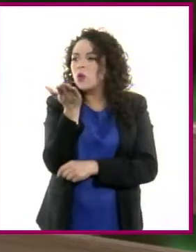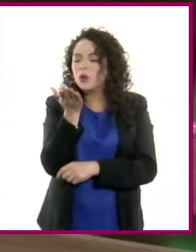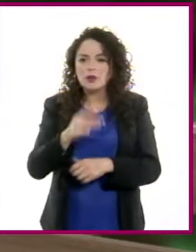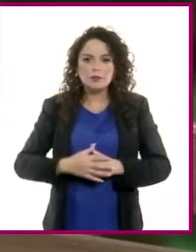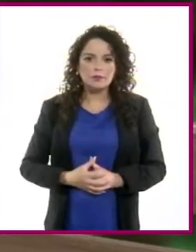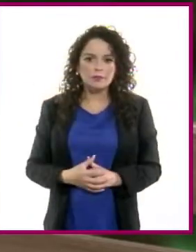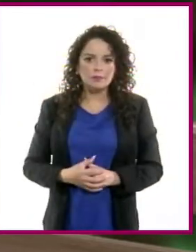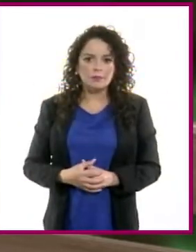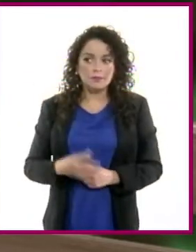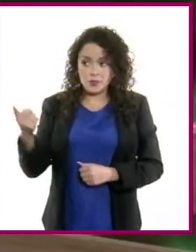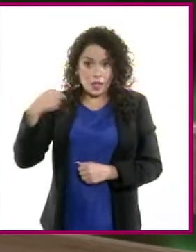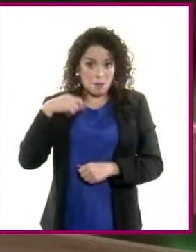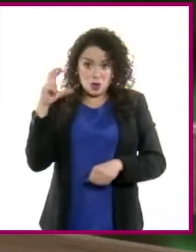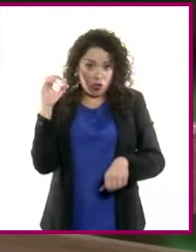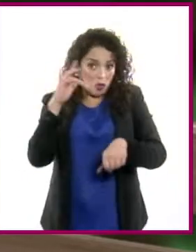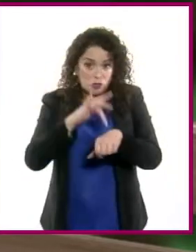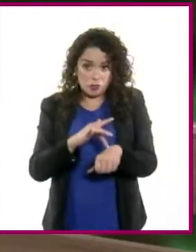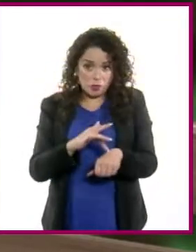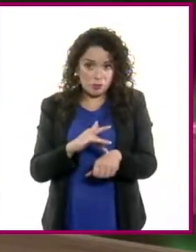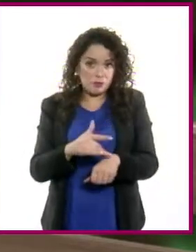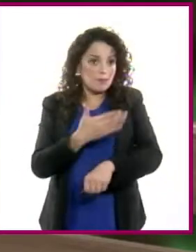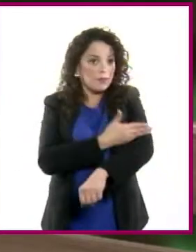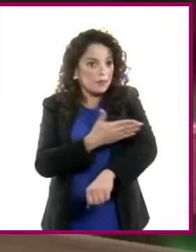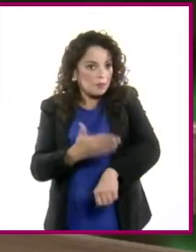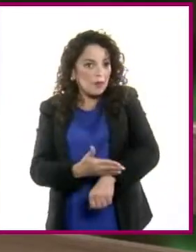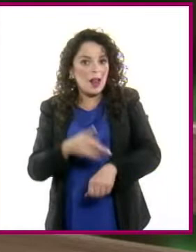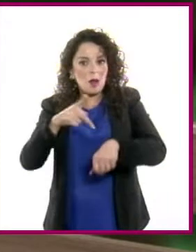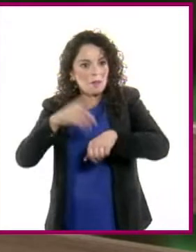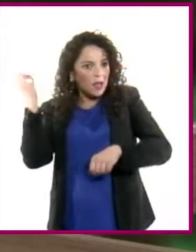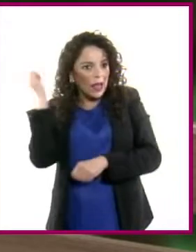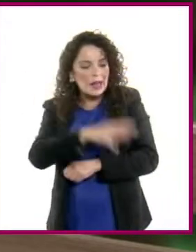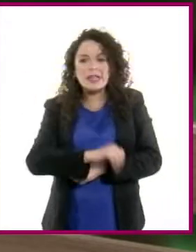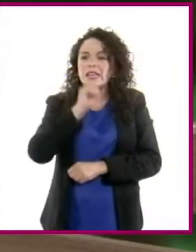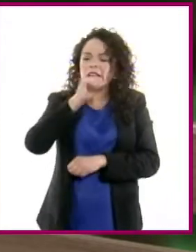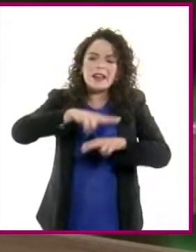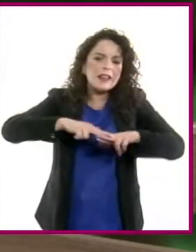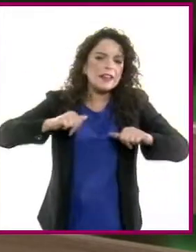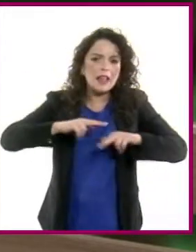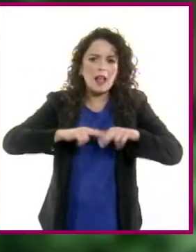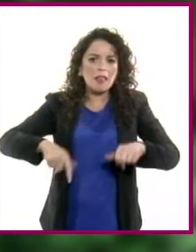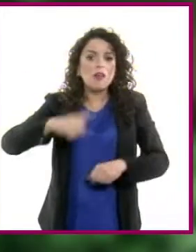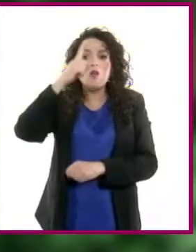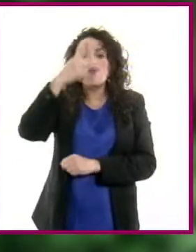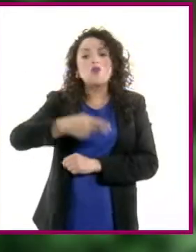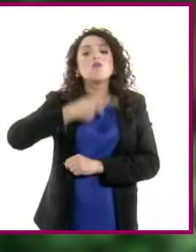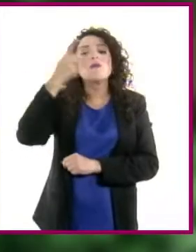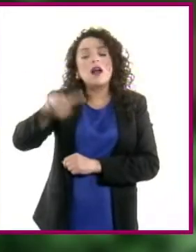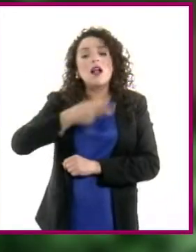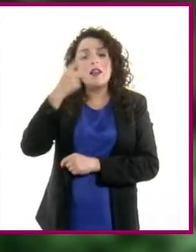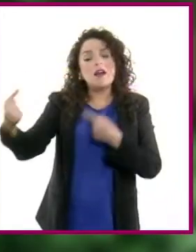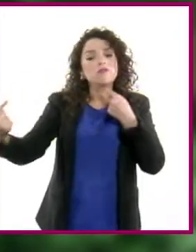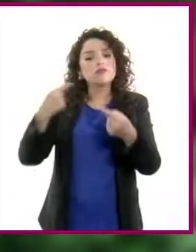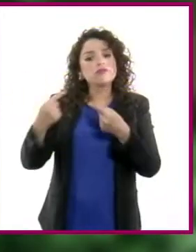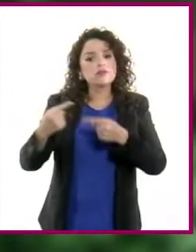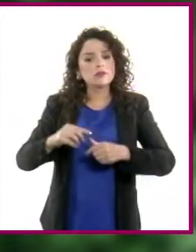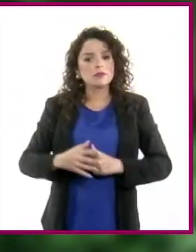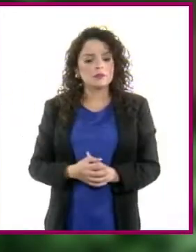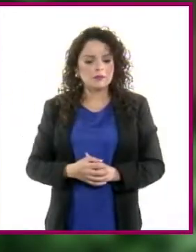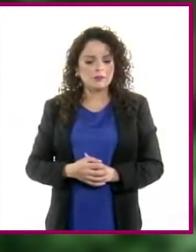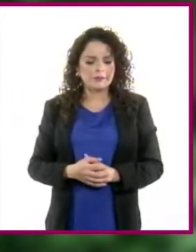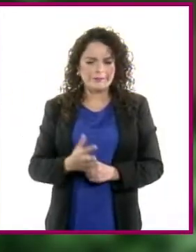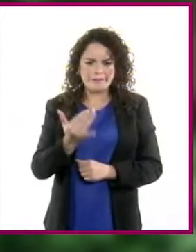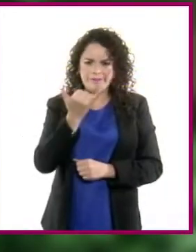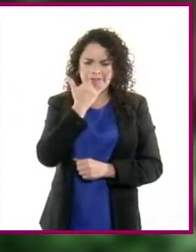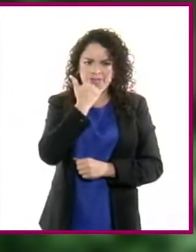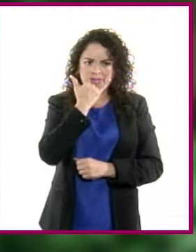El tipo no me tocó, no hubo palos ni piedras. Solo palabras. No estoy seguro de estar de acuerdo con eso